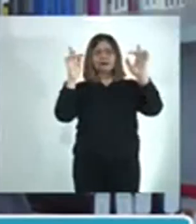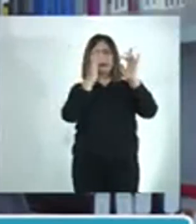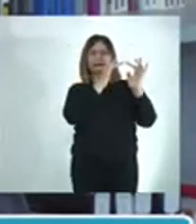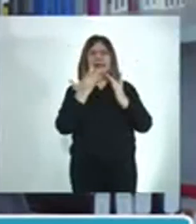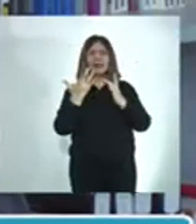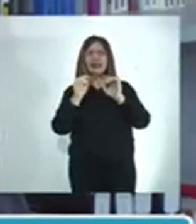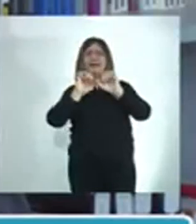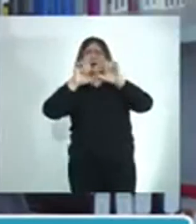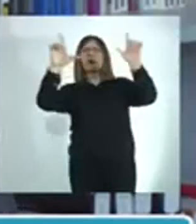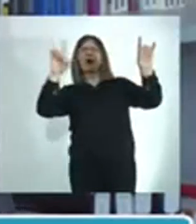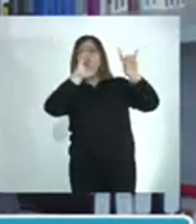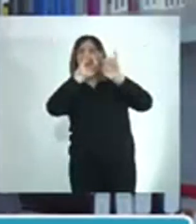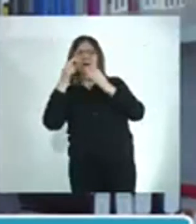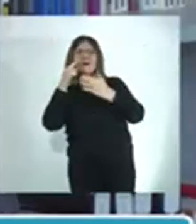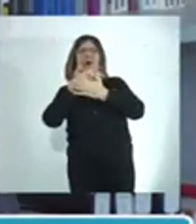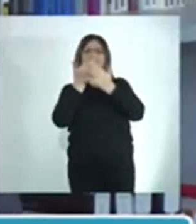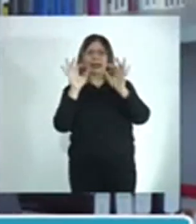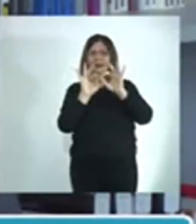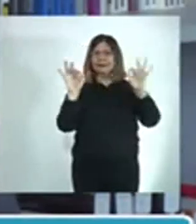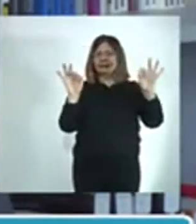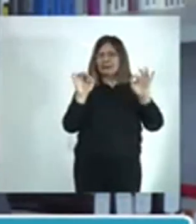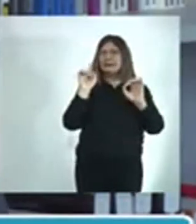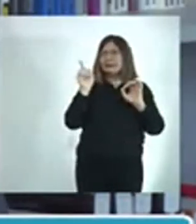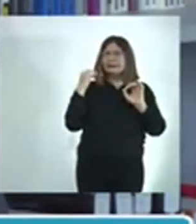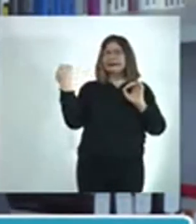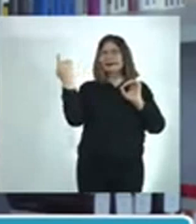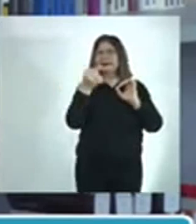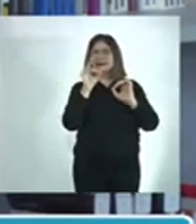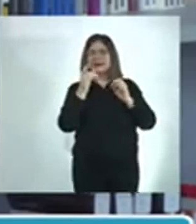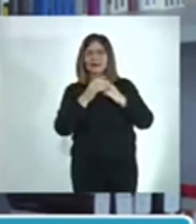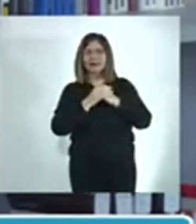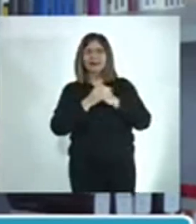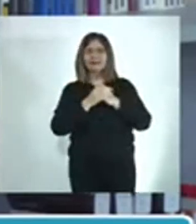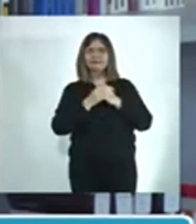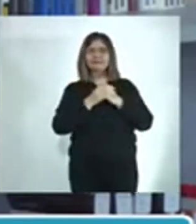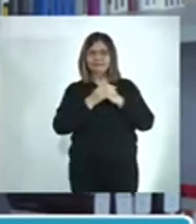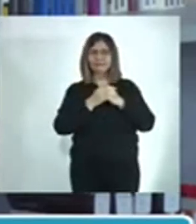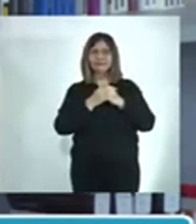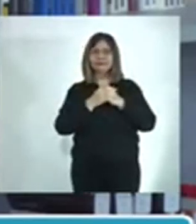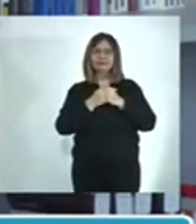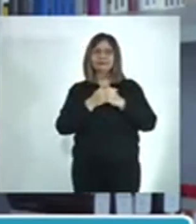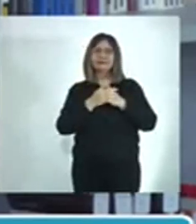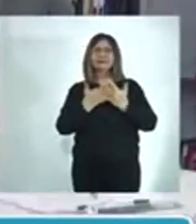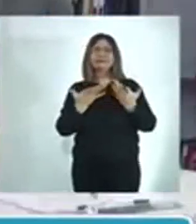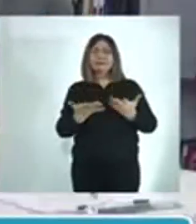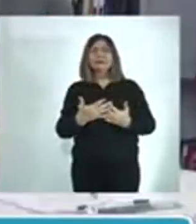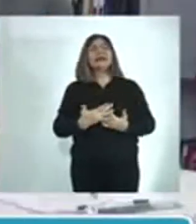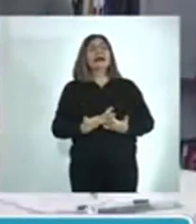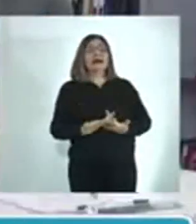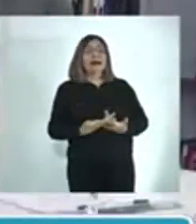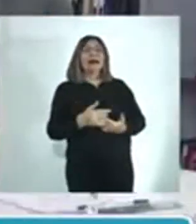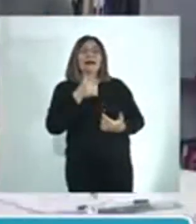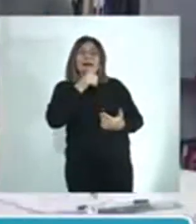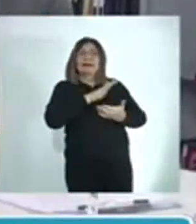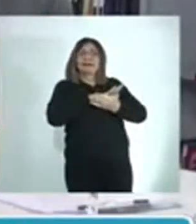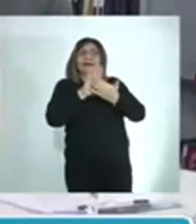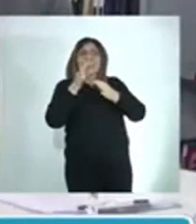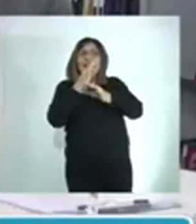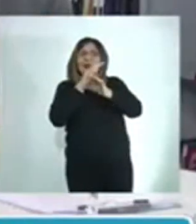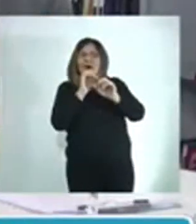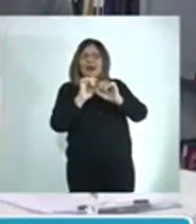red, a la fibra óptica, bueno, va a ser en poco tiempo una realidad, ¿no? Nuevos desafíos, nuevas